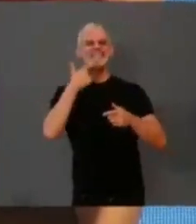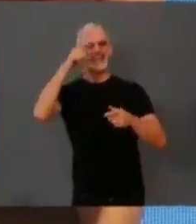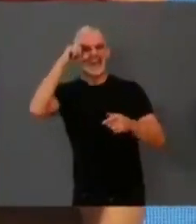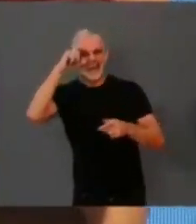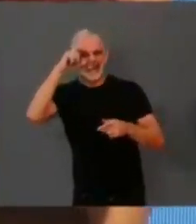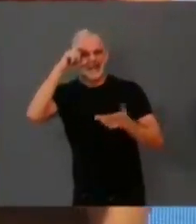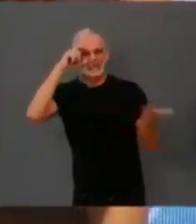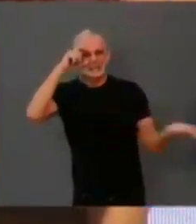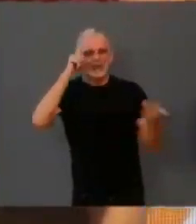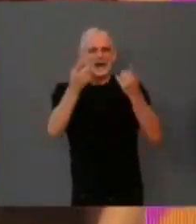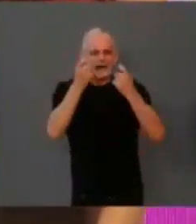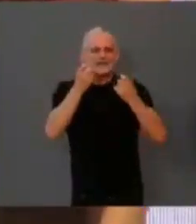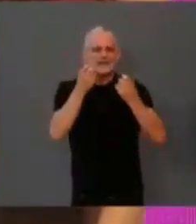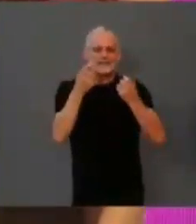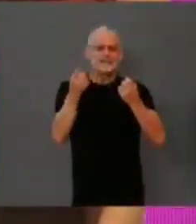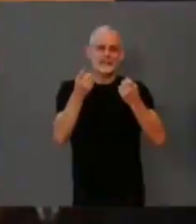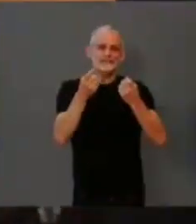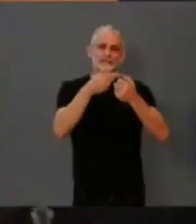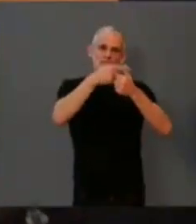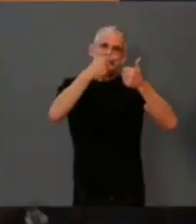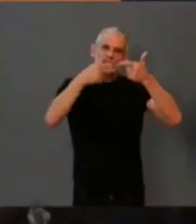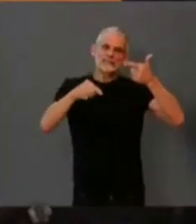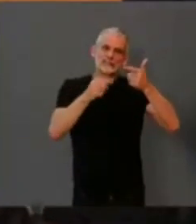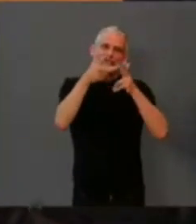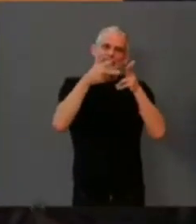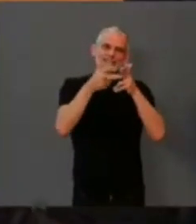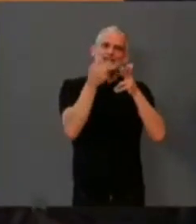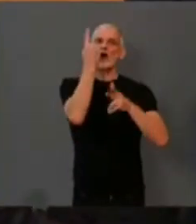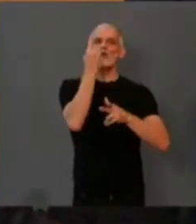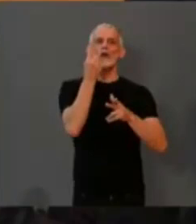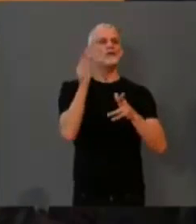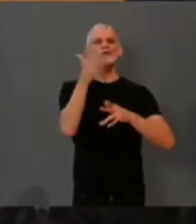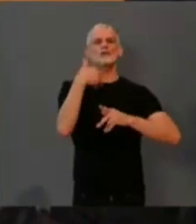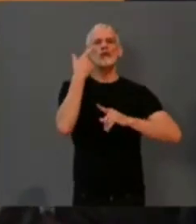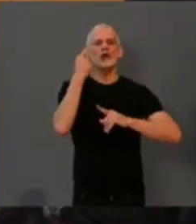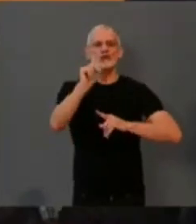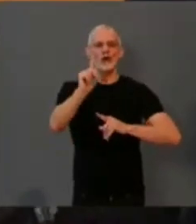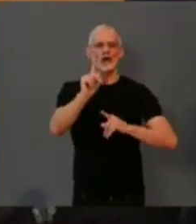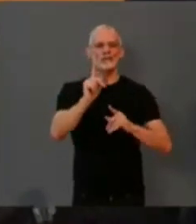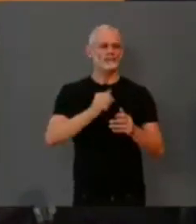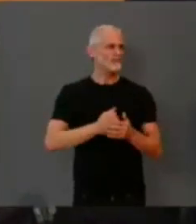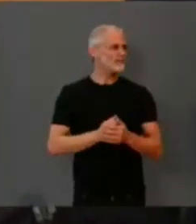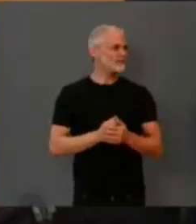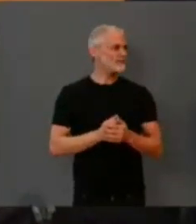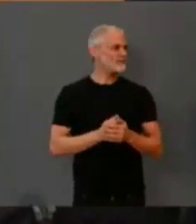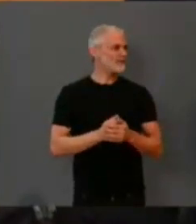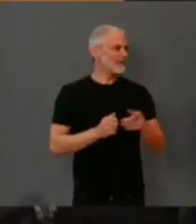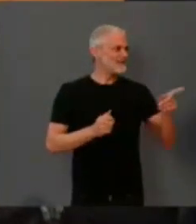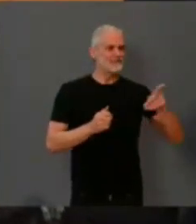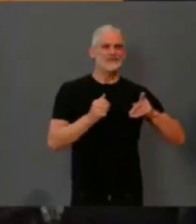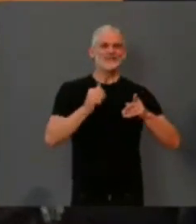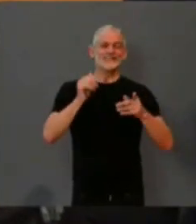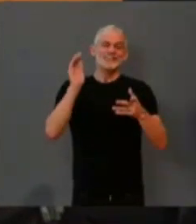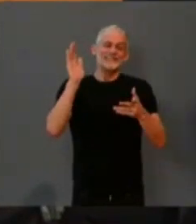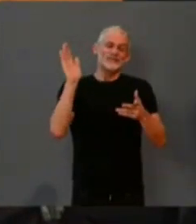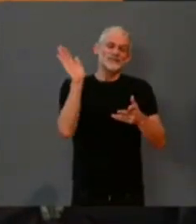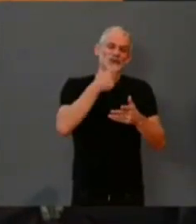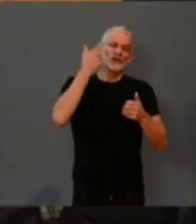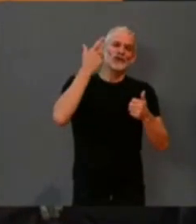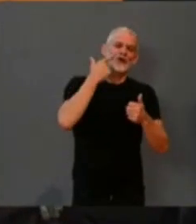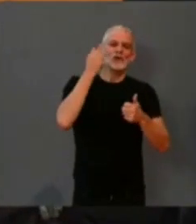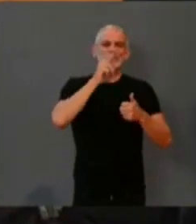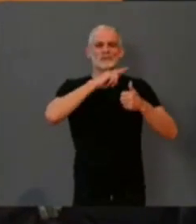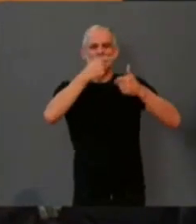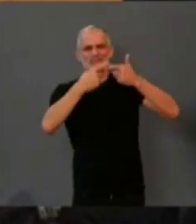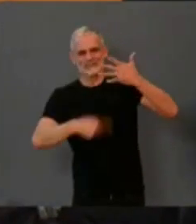necesita ser varios varias secnas a ver espera todos muéstranos